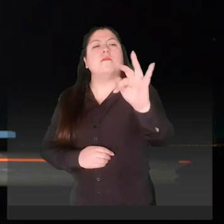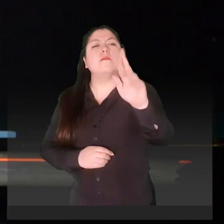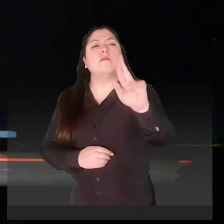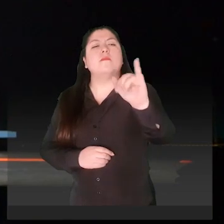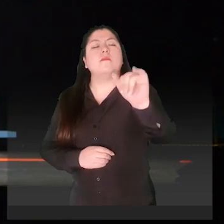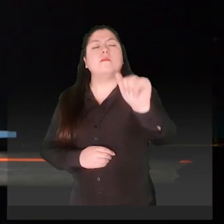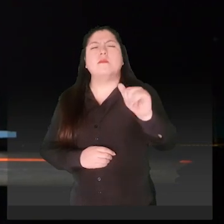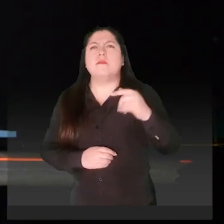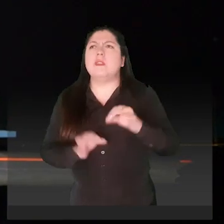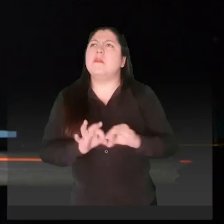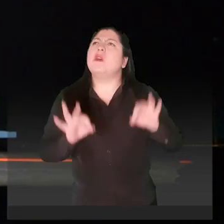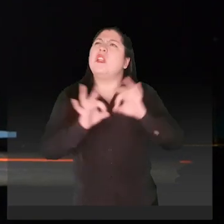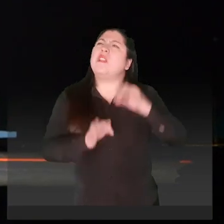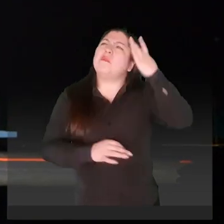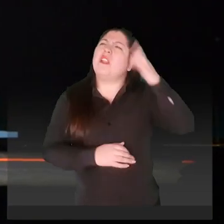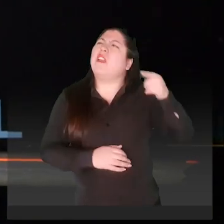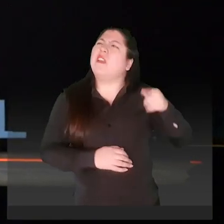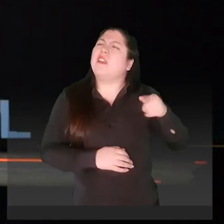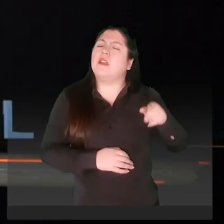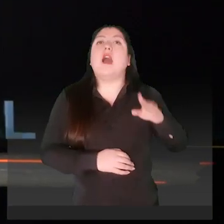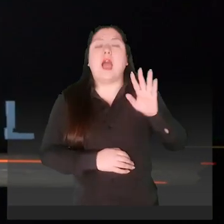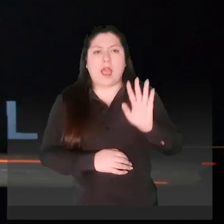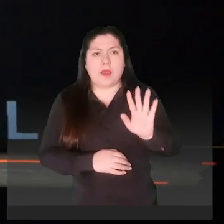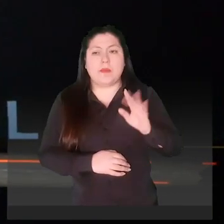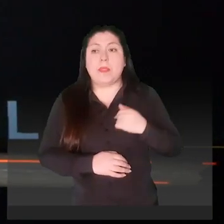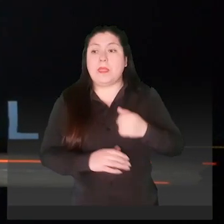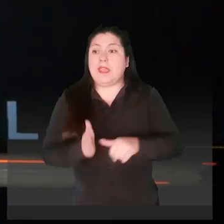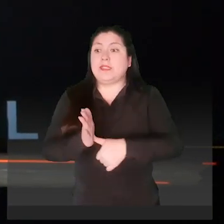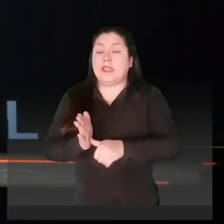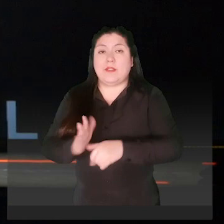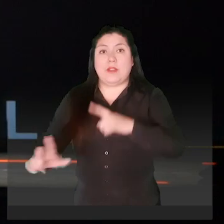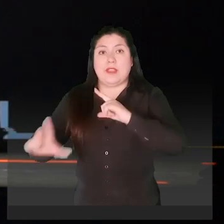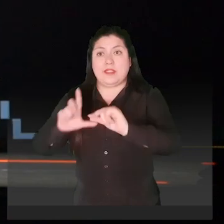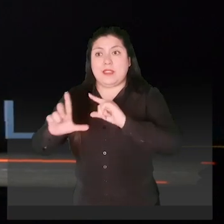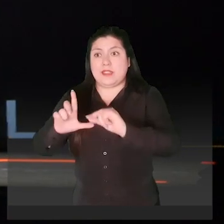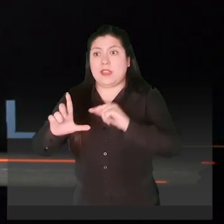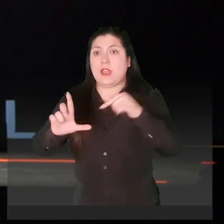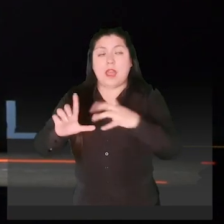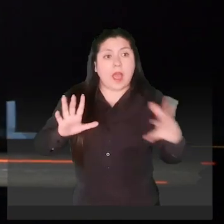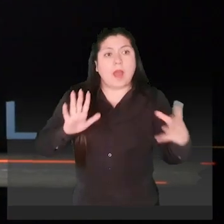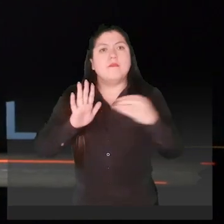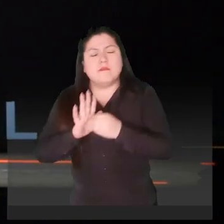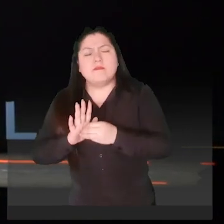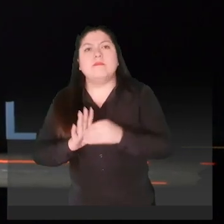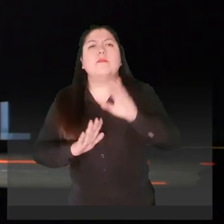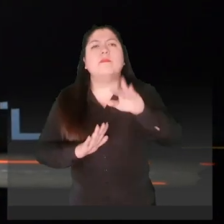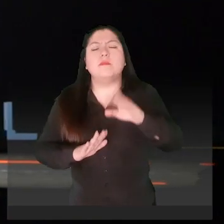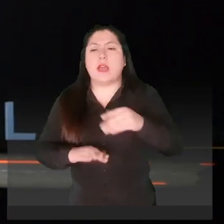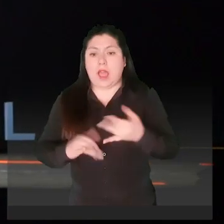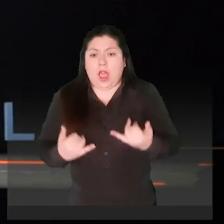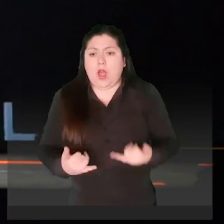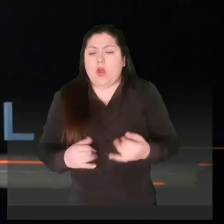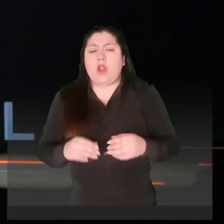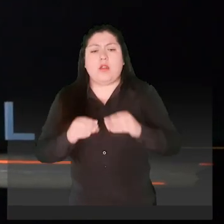cédula electrónica y digital de los colombianos? Porque no es solo tener un documento de policarbonato plastificado en nuestras billeteras,